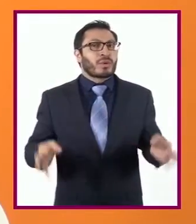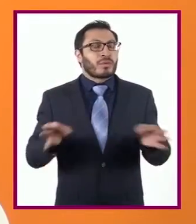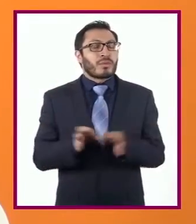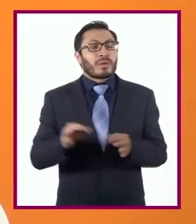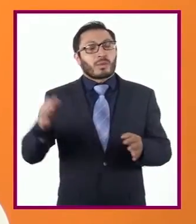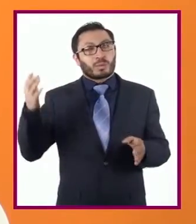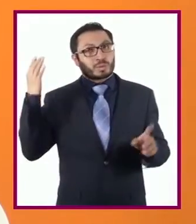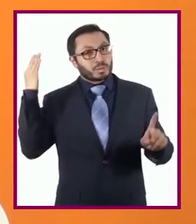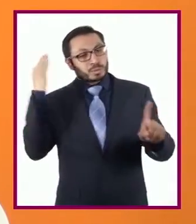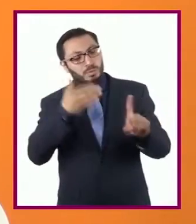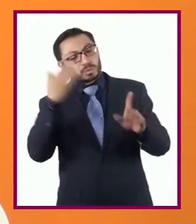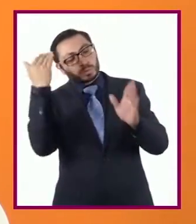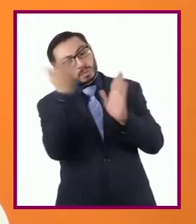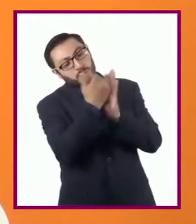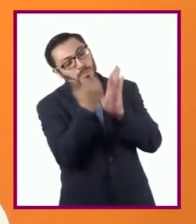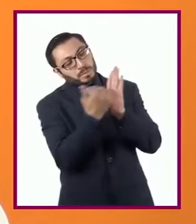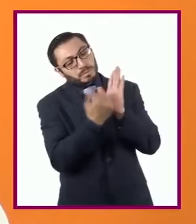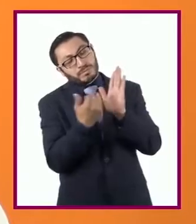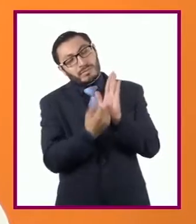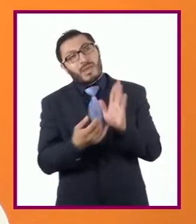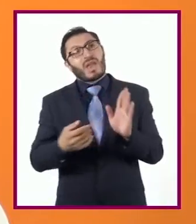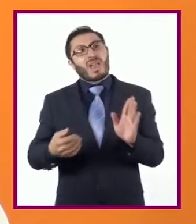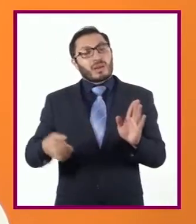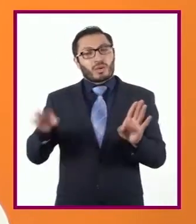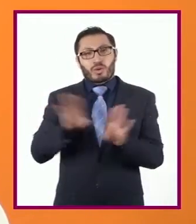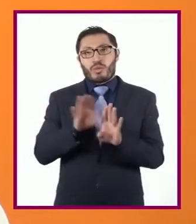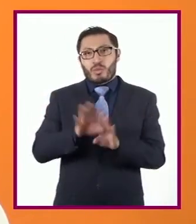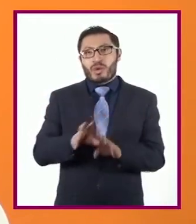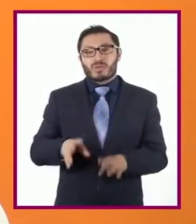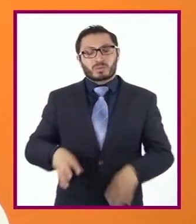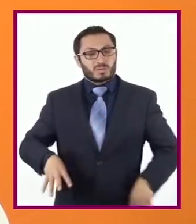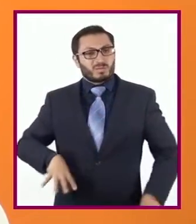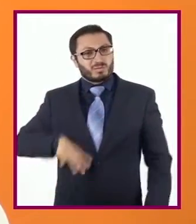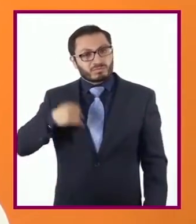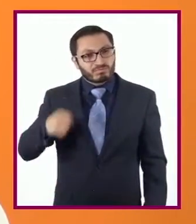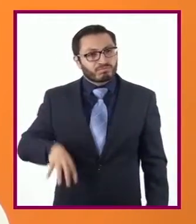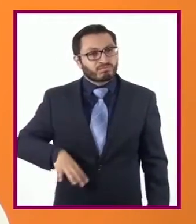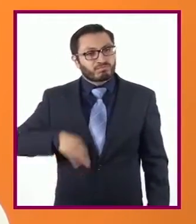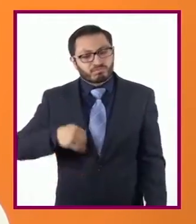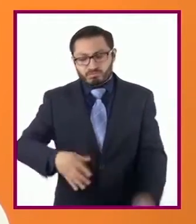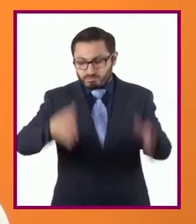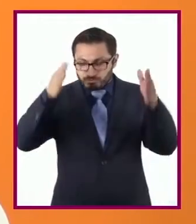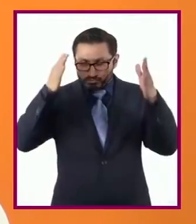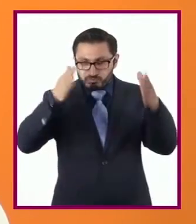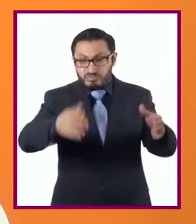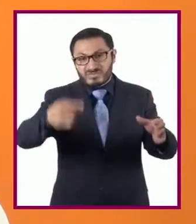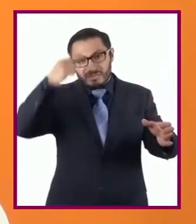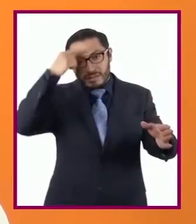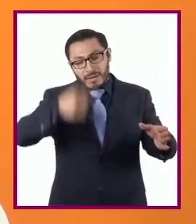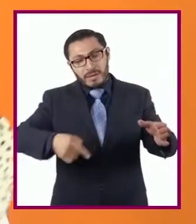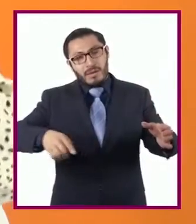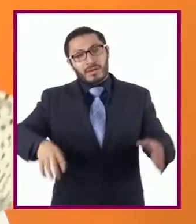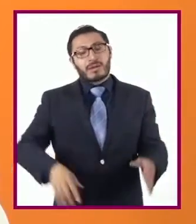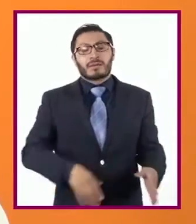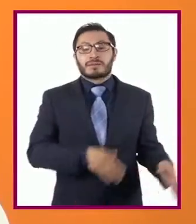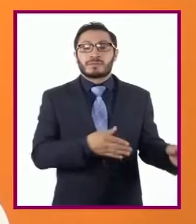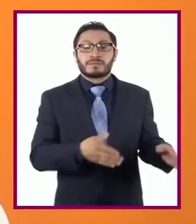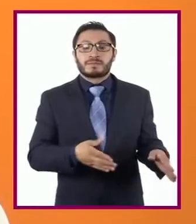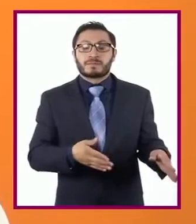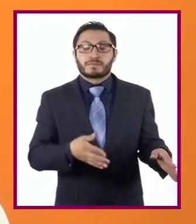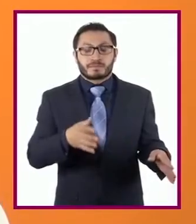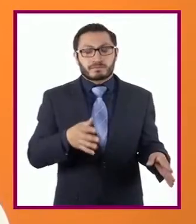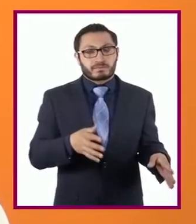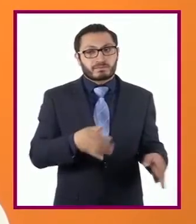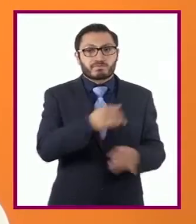las aspiraciones estén acompañadas con un poco de ambición y enfoque para alcanzar el camino y para empezar a investigar.